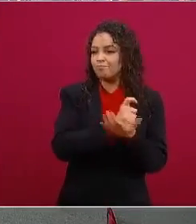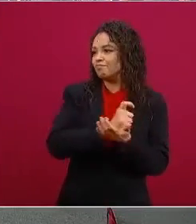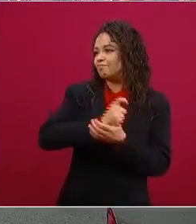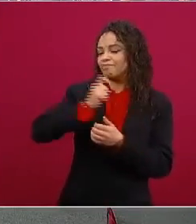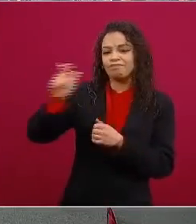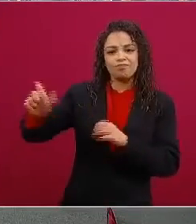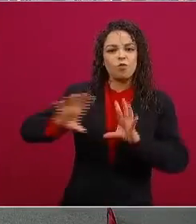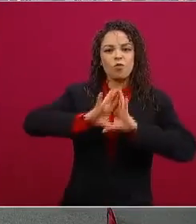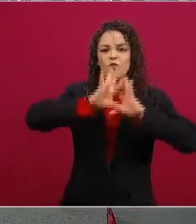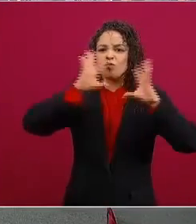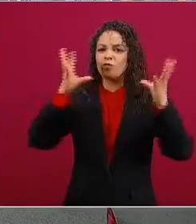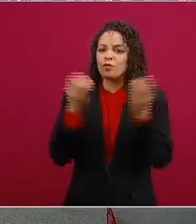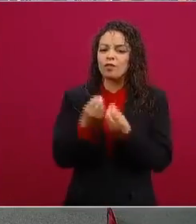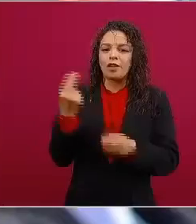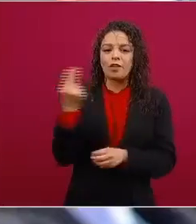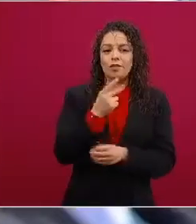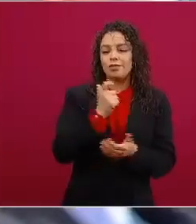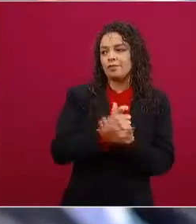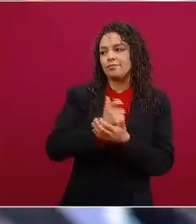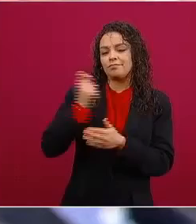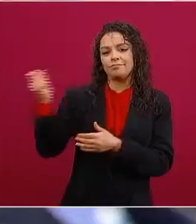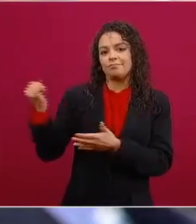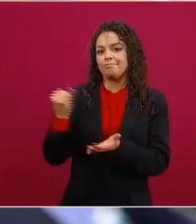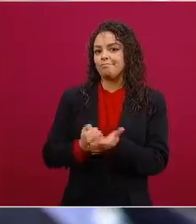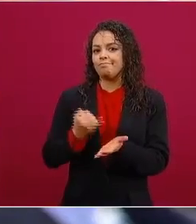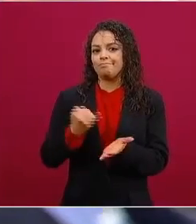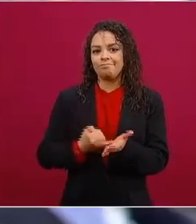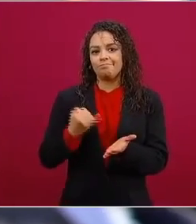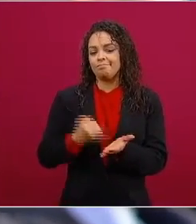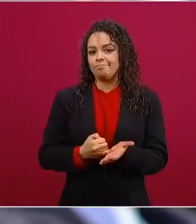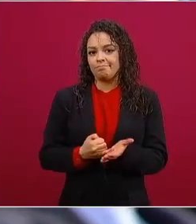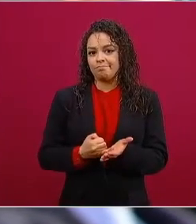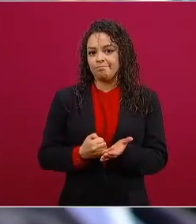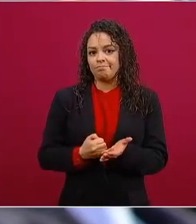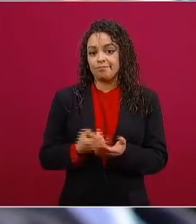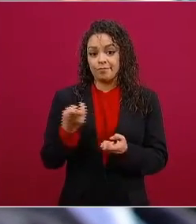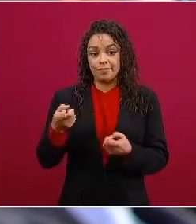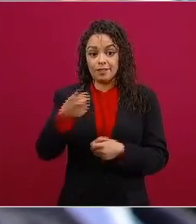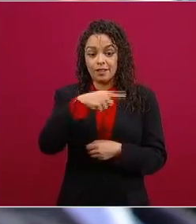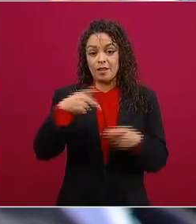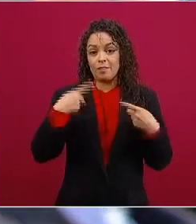todos. Entonces no les gusta,